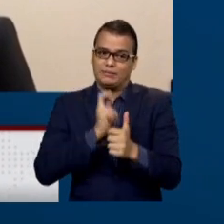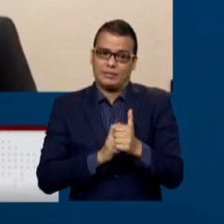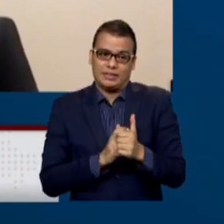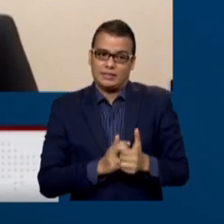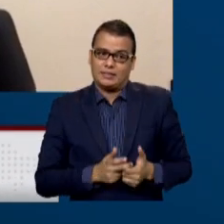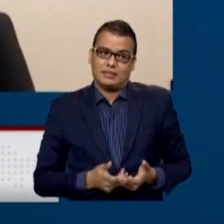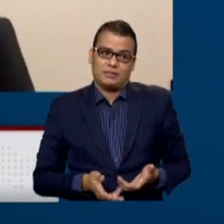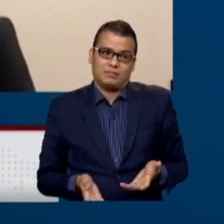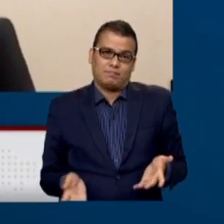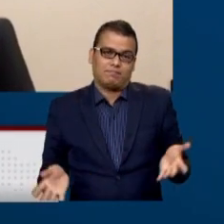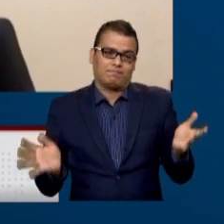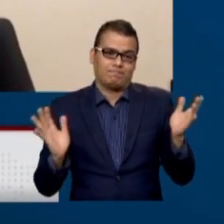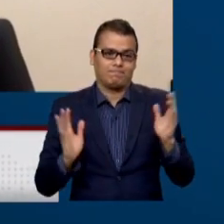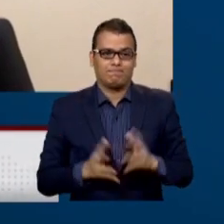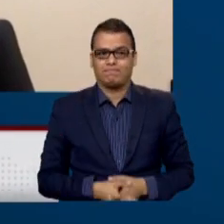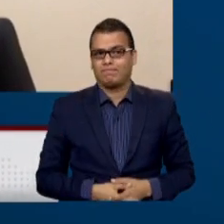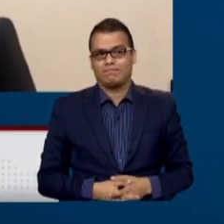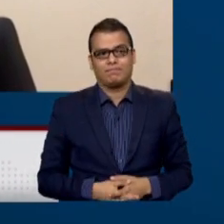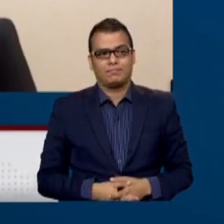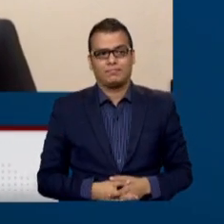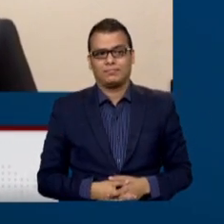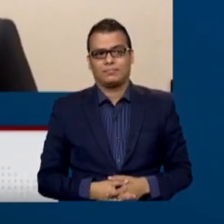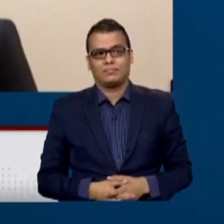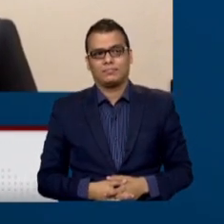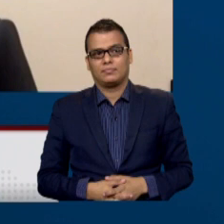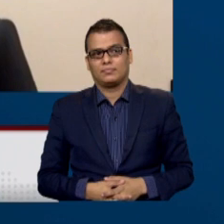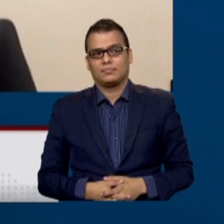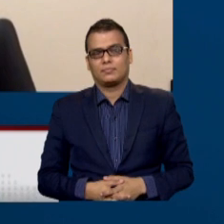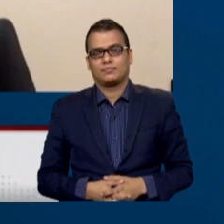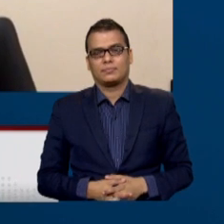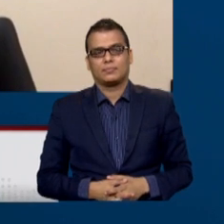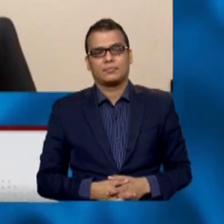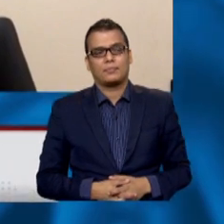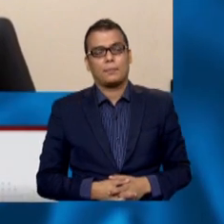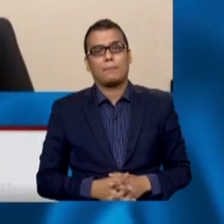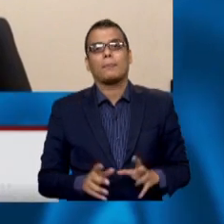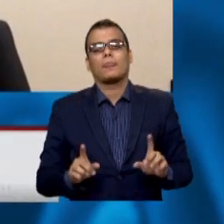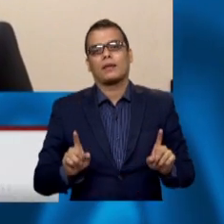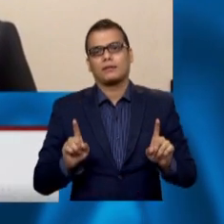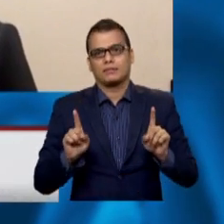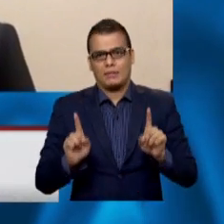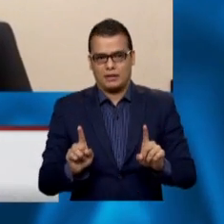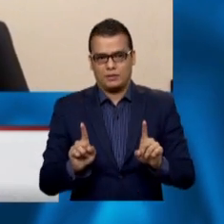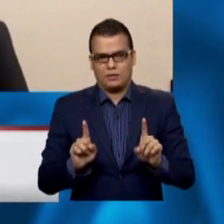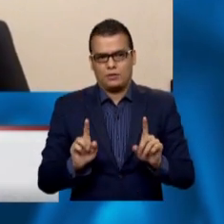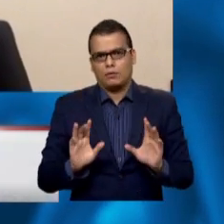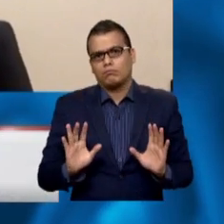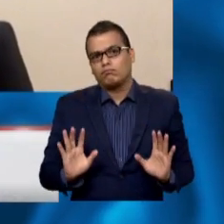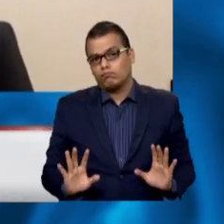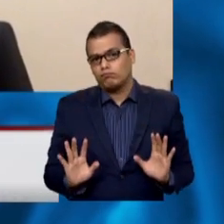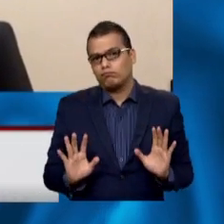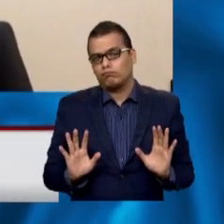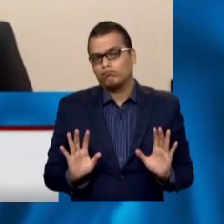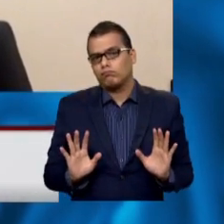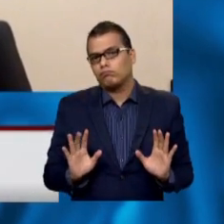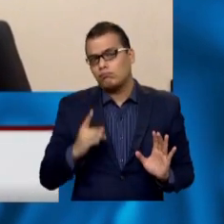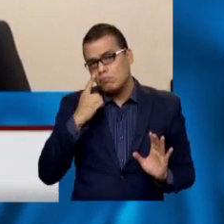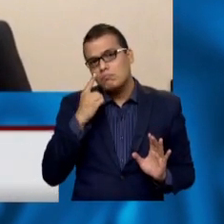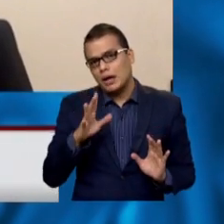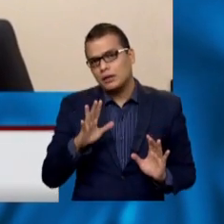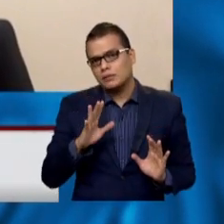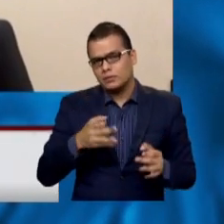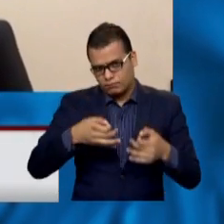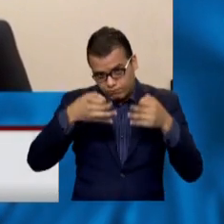en una gradería y en otros espectáculos al aire libre es muy complicado. Pero no descartamos, todavía no se ha descartado la opción de